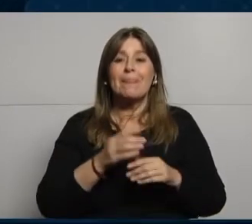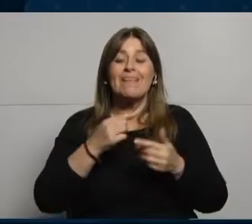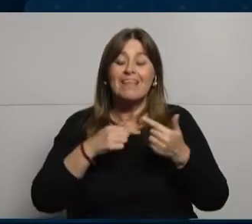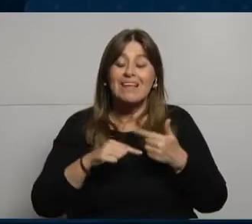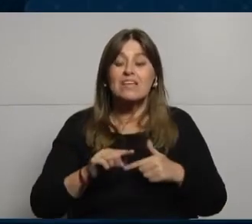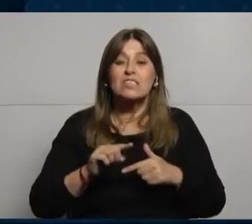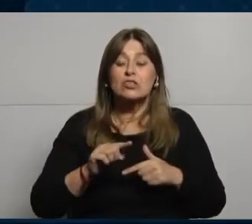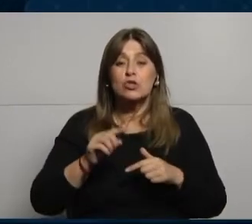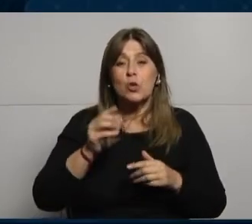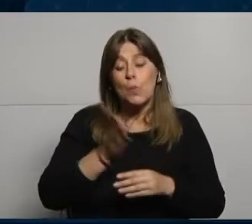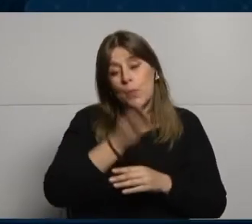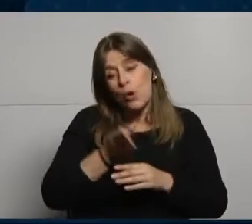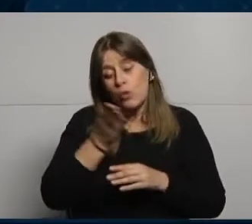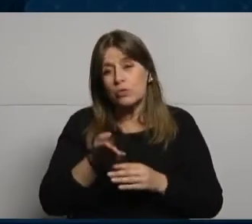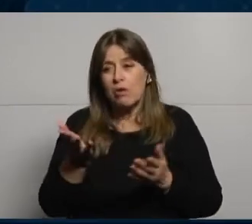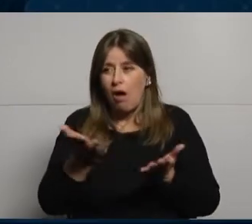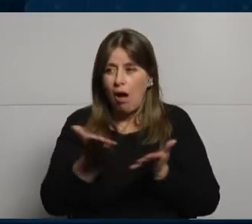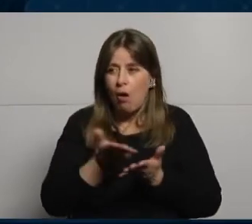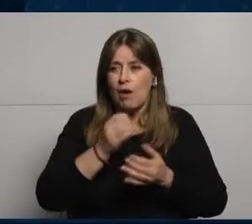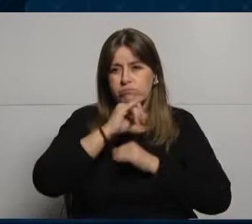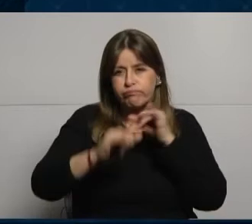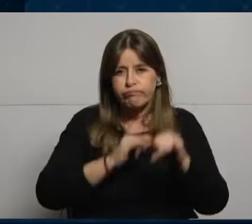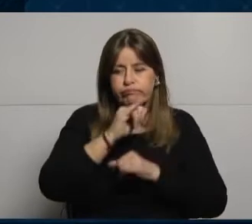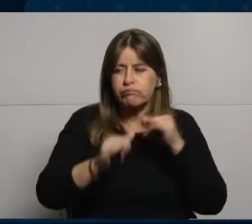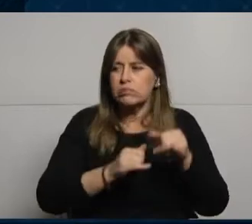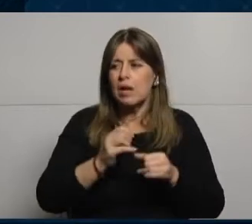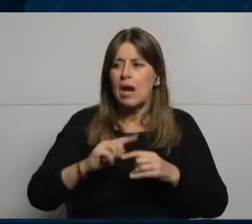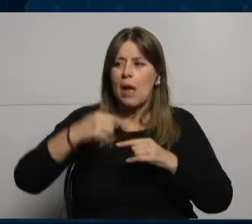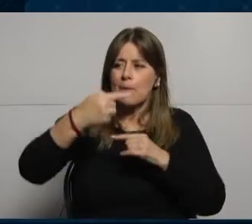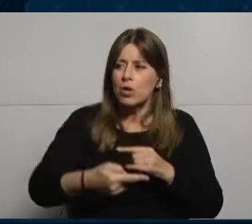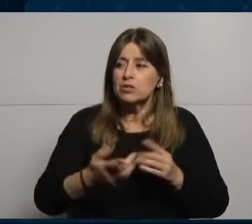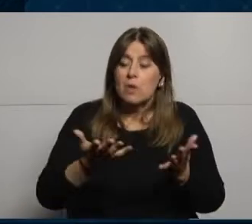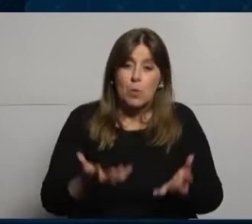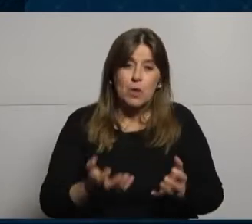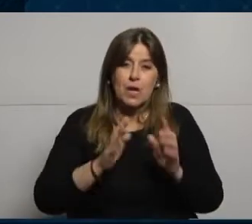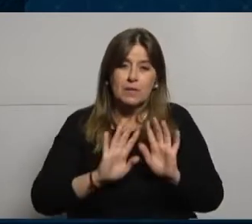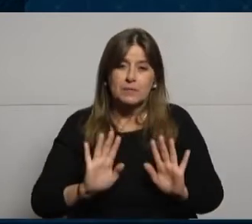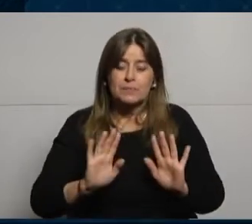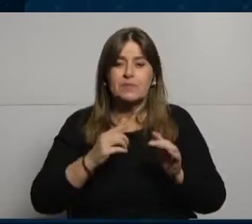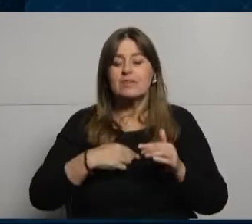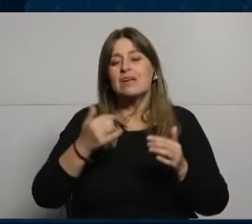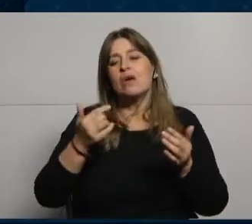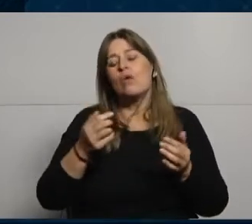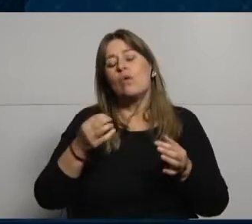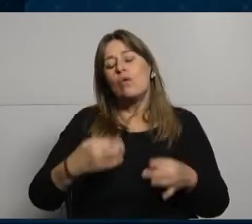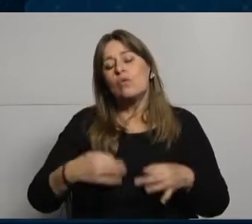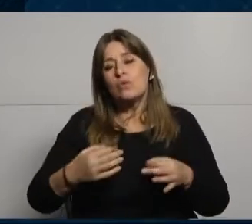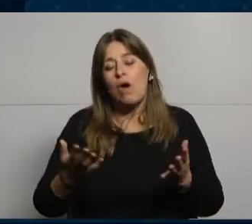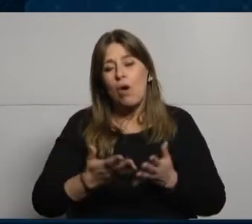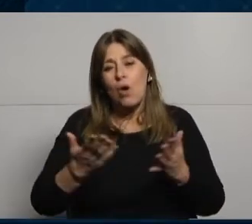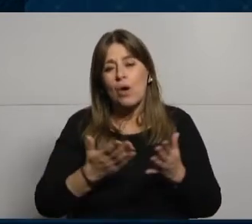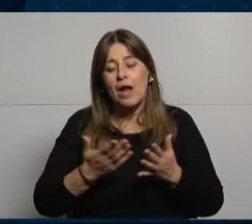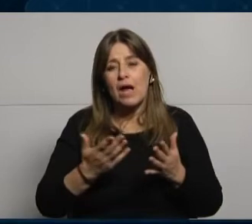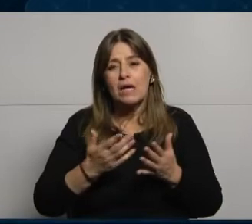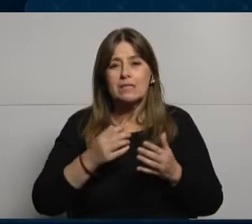quizás estos productos que vienen ahora te los cuento en la próxima. Sí, porque yo justo ahora pensando, vos pusiste recién,